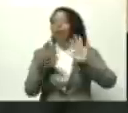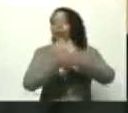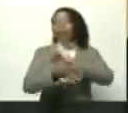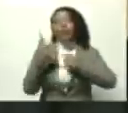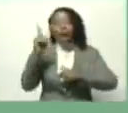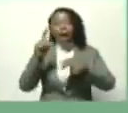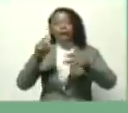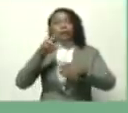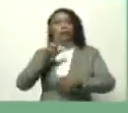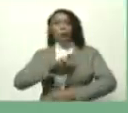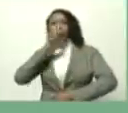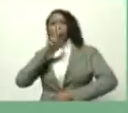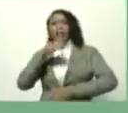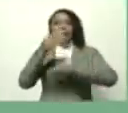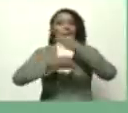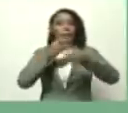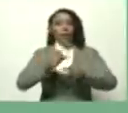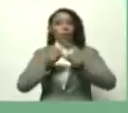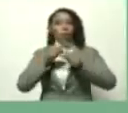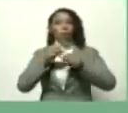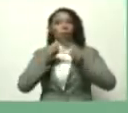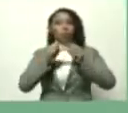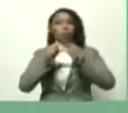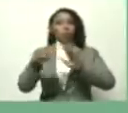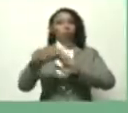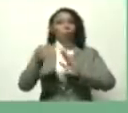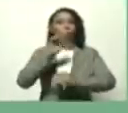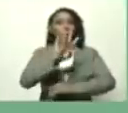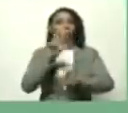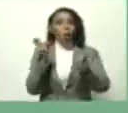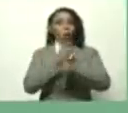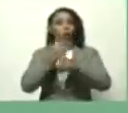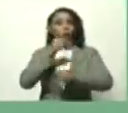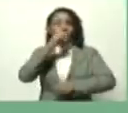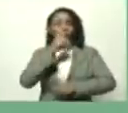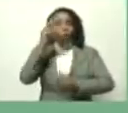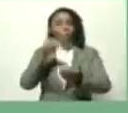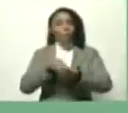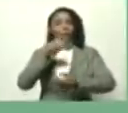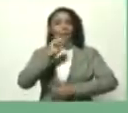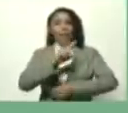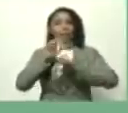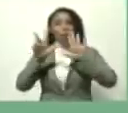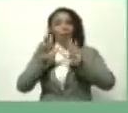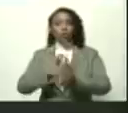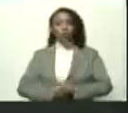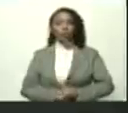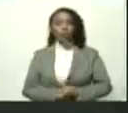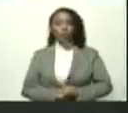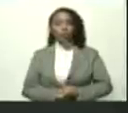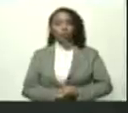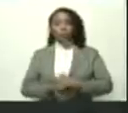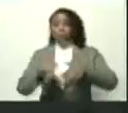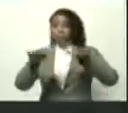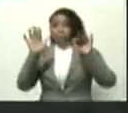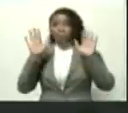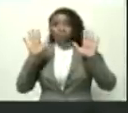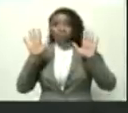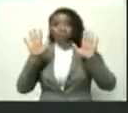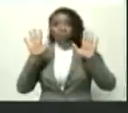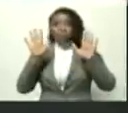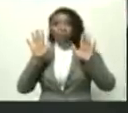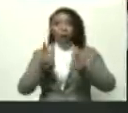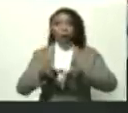del crimen horrendo que se perpetró ese 4 de agosto del año 2018, incluso